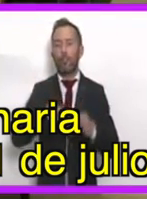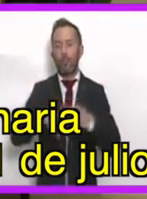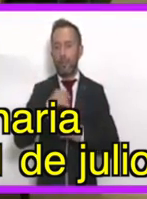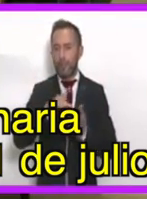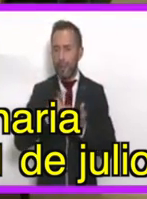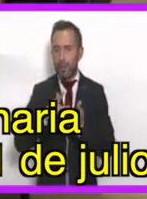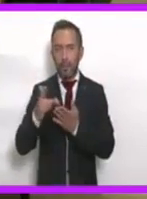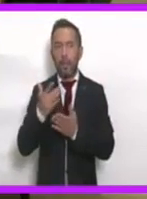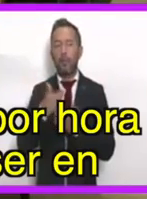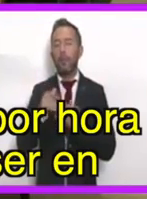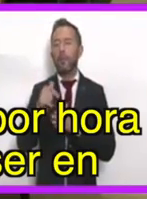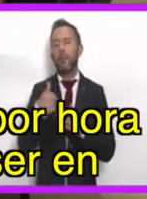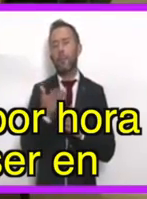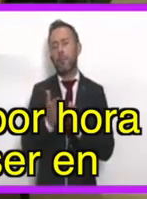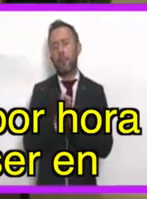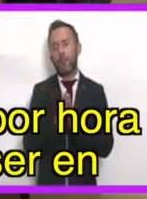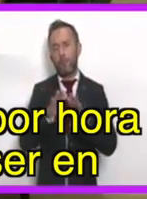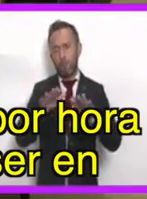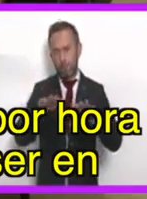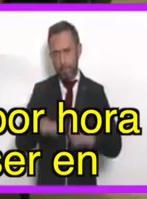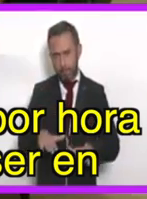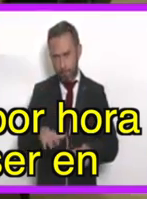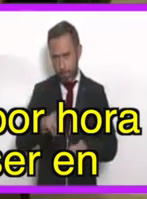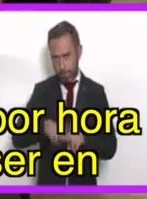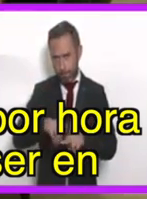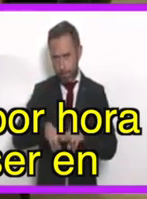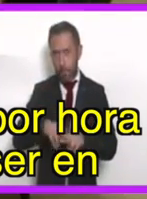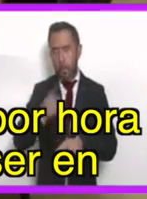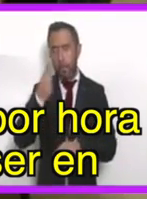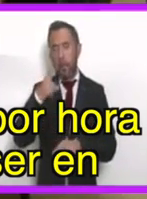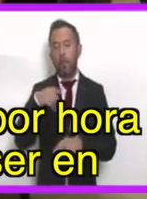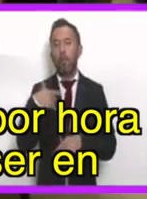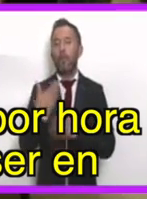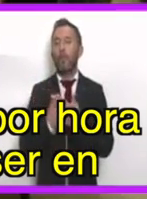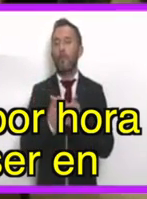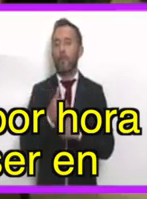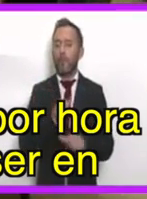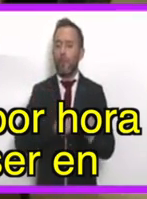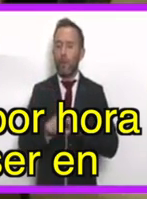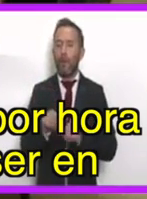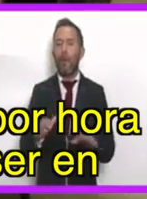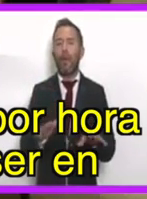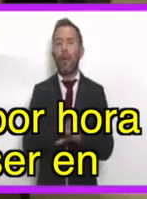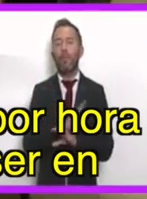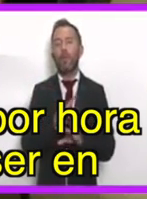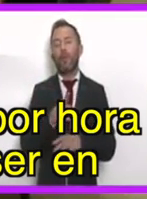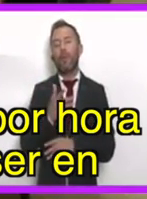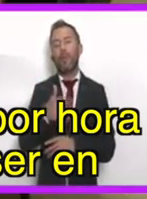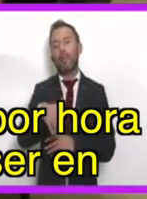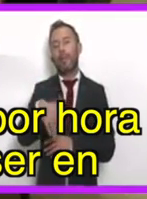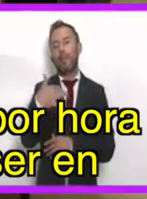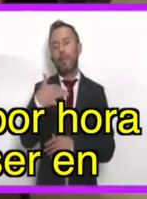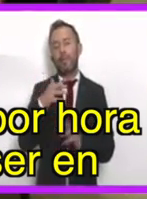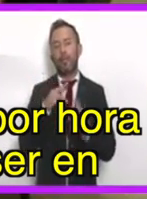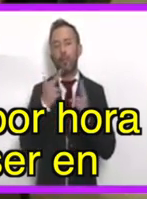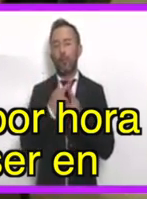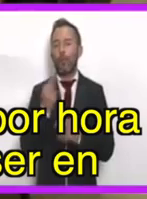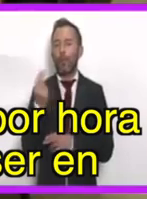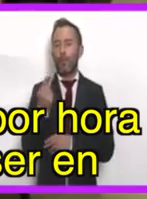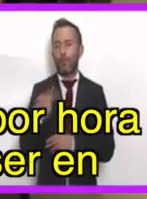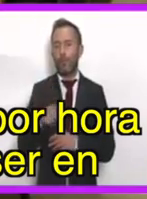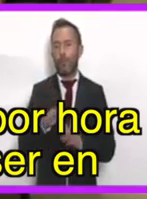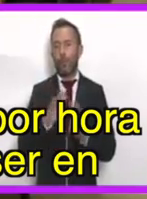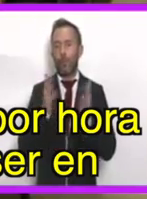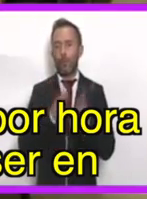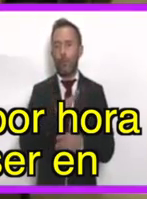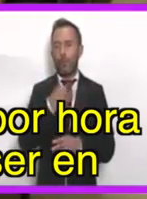2018 también determinó que el número de actualizaciones por hora de los datos que contenga dicho programa deberá ser en